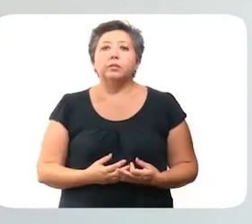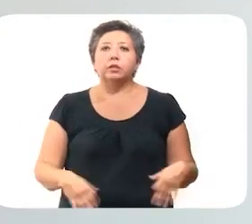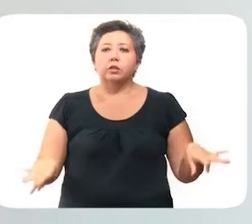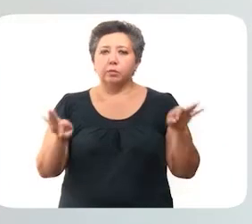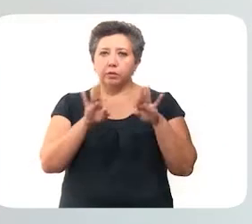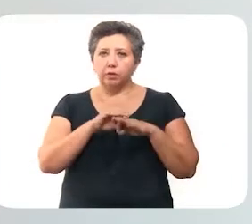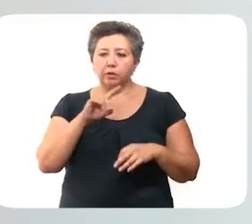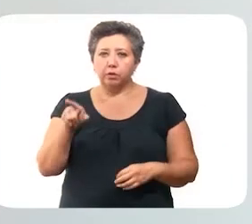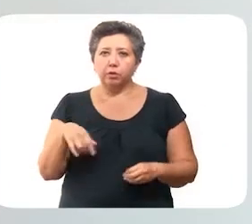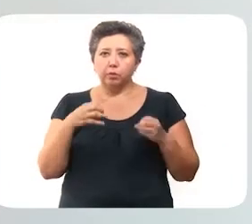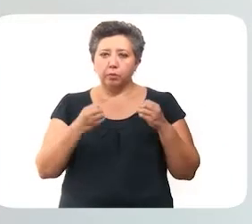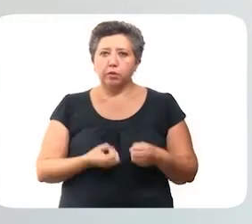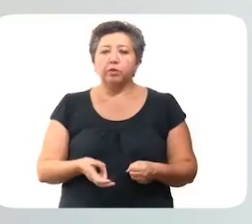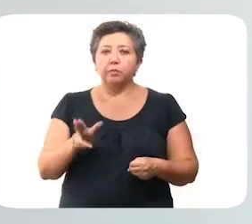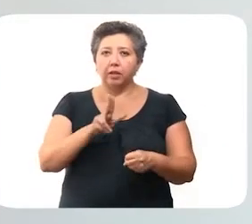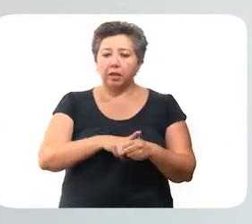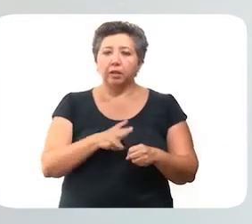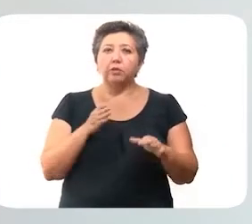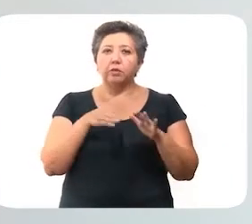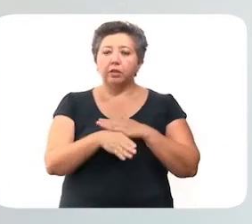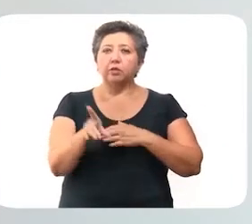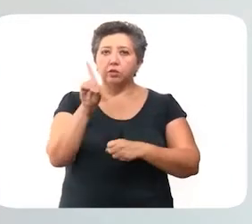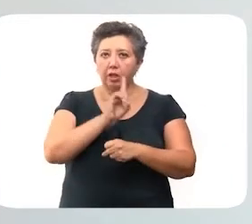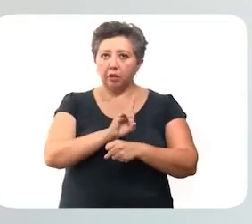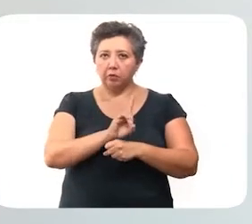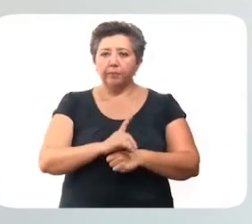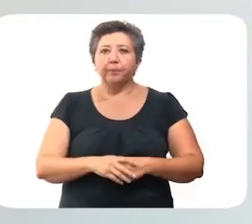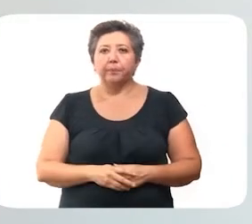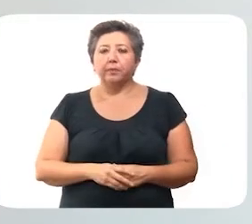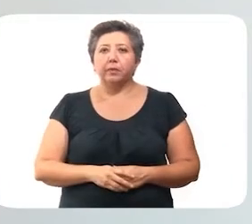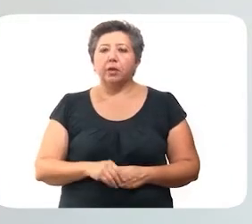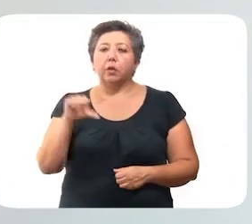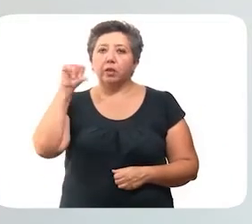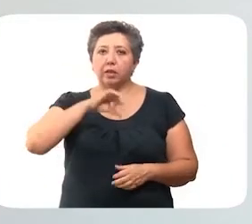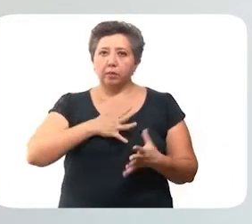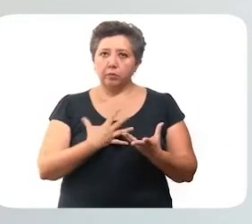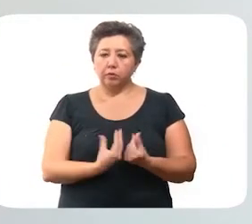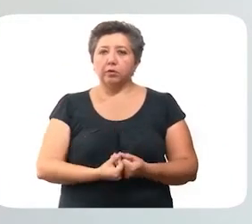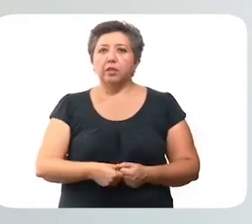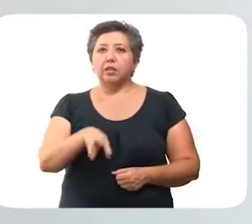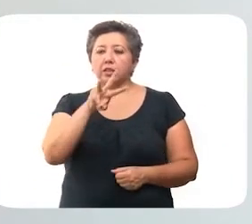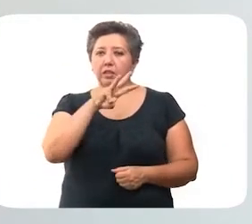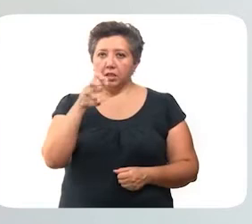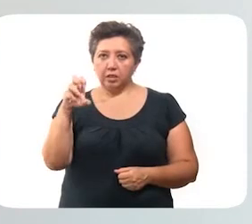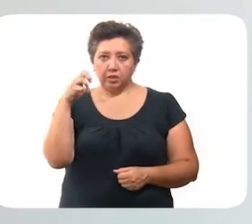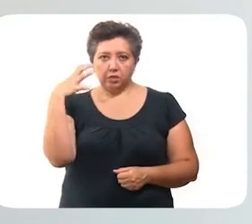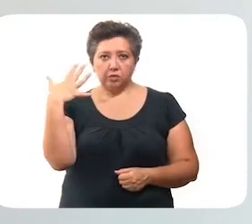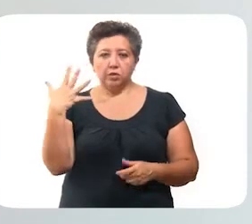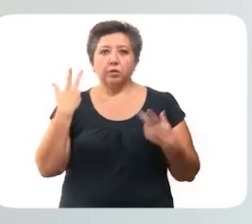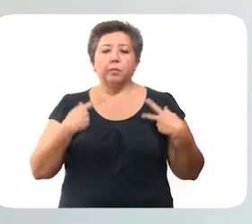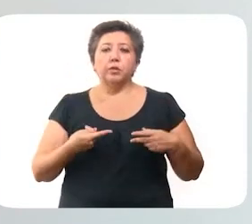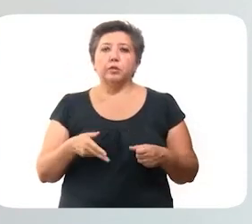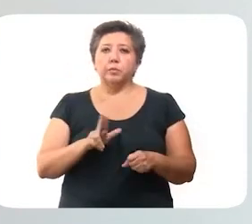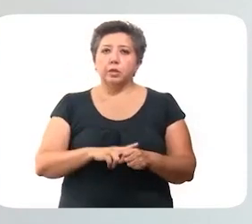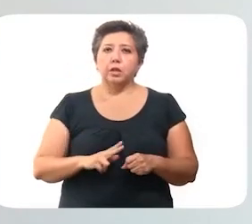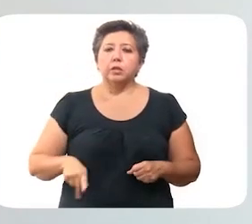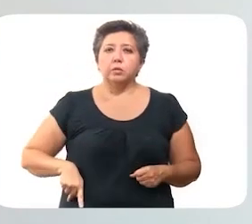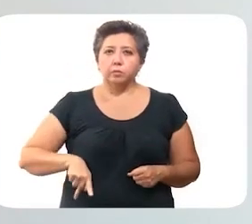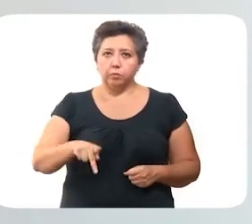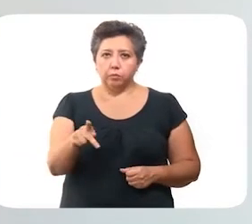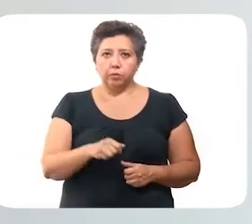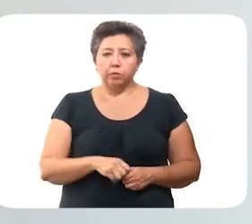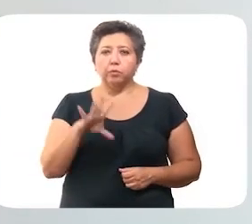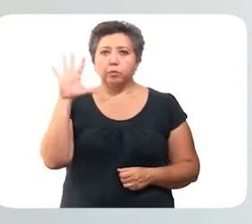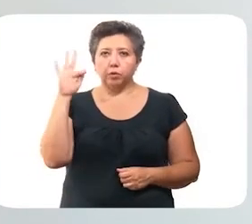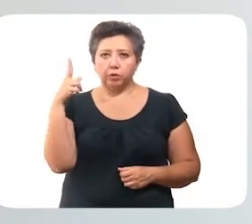los datos más importantes son la ocupación hospitalaria y los ingresos diarios. El día de hoy tenemos 305 pacientes en hospitales públicos.